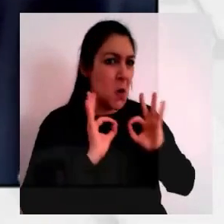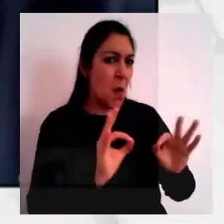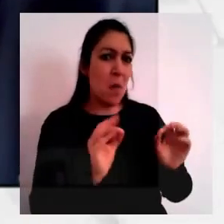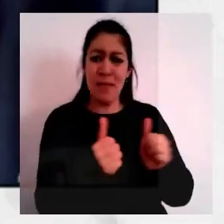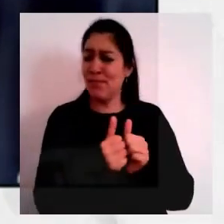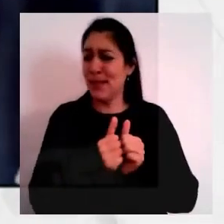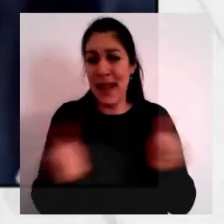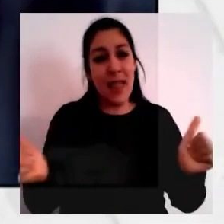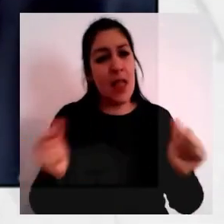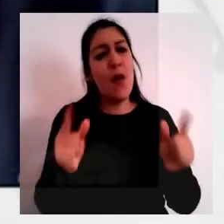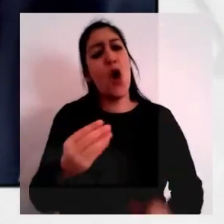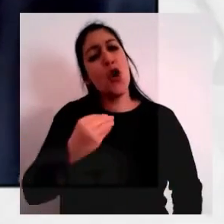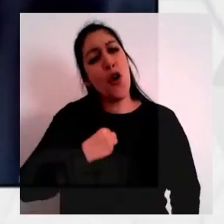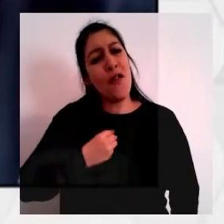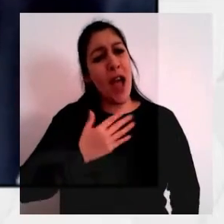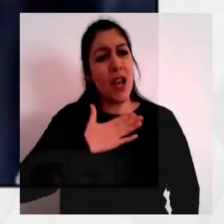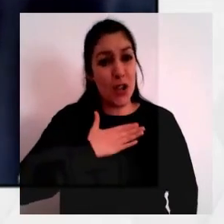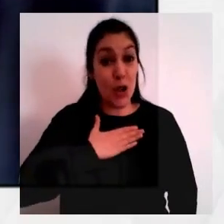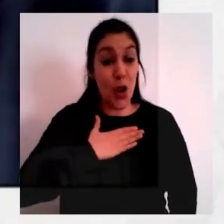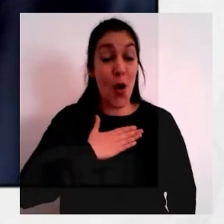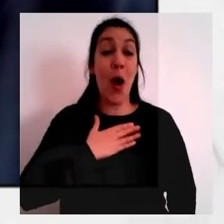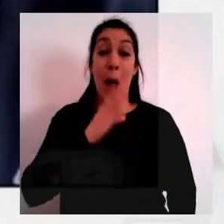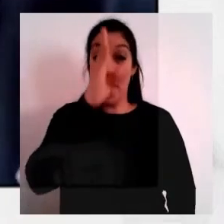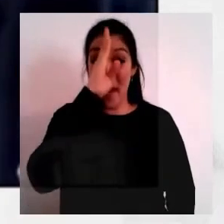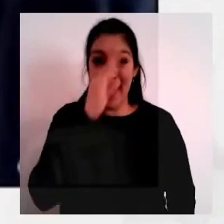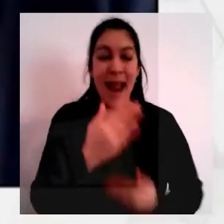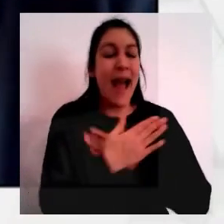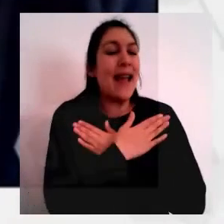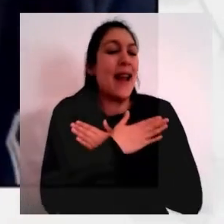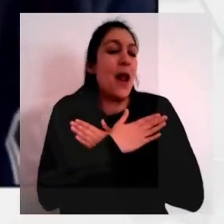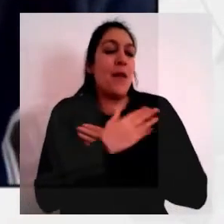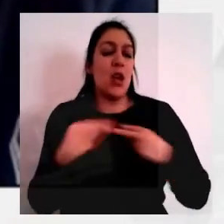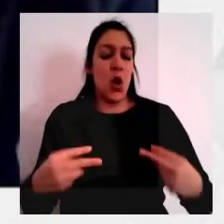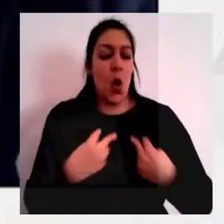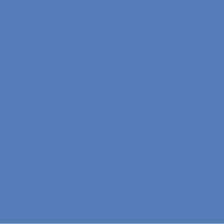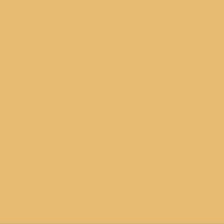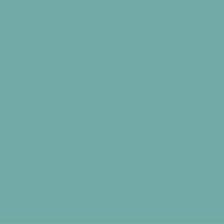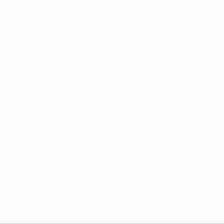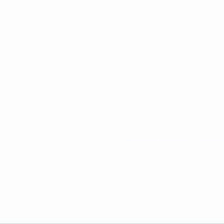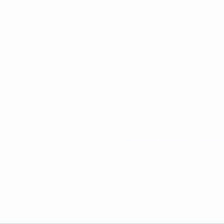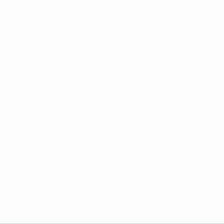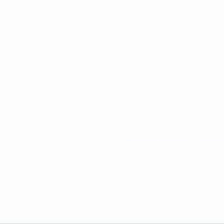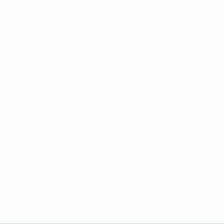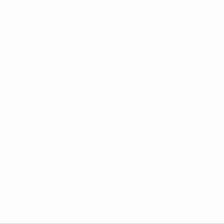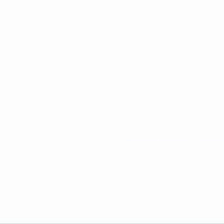confiando en ti mismo, y aprender a quererte, animarte a poner límites y decir que no.